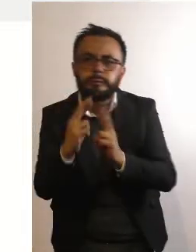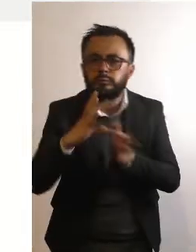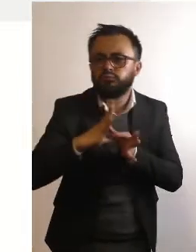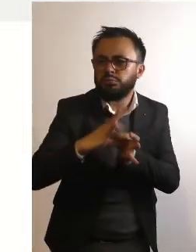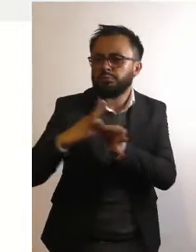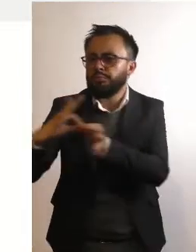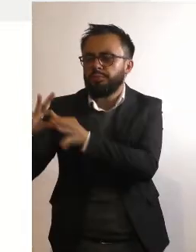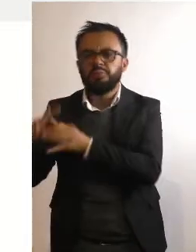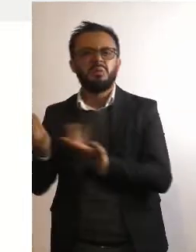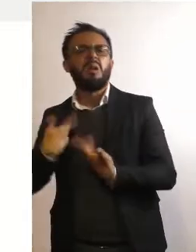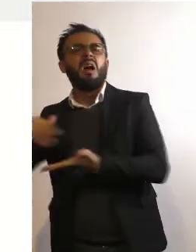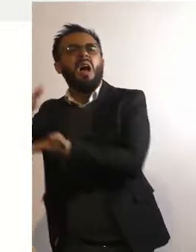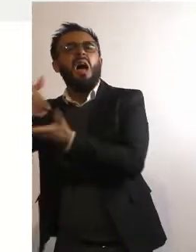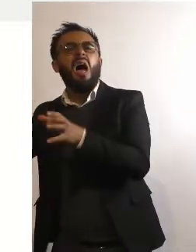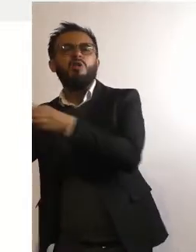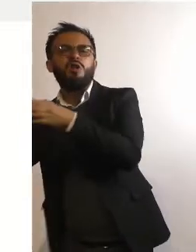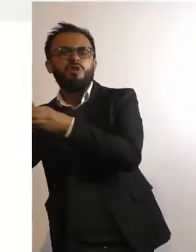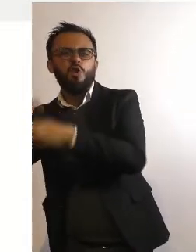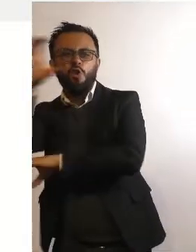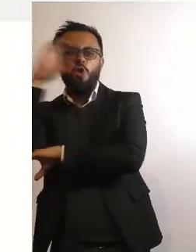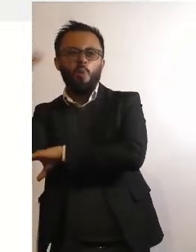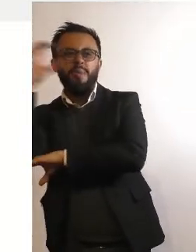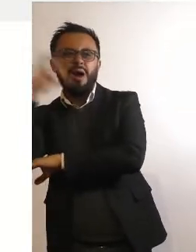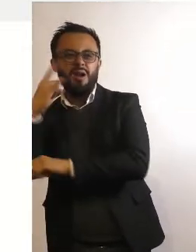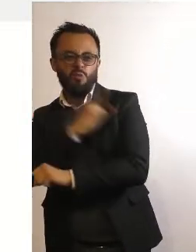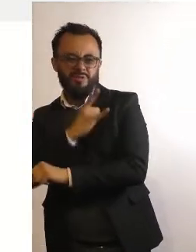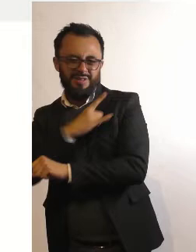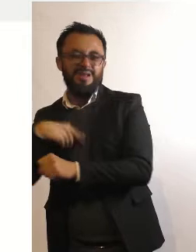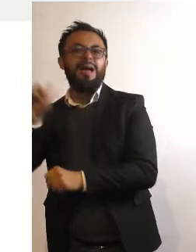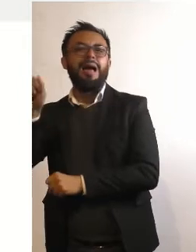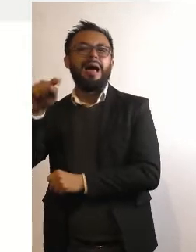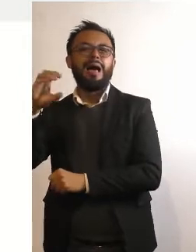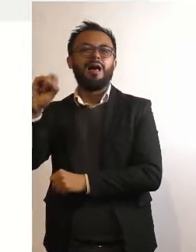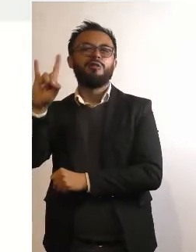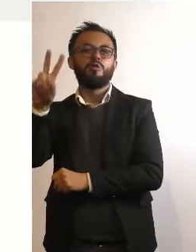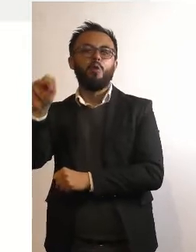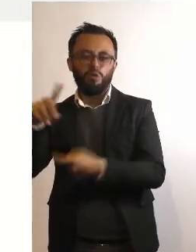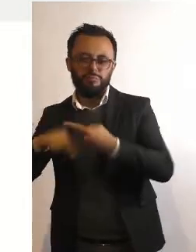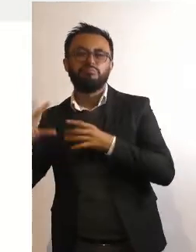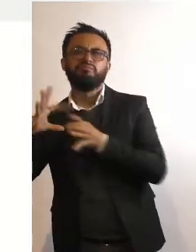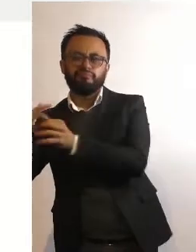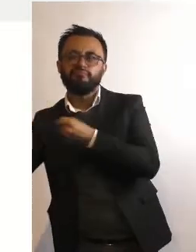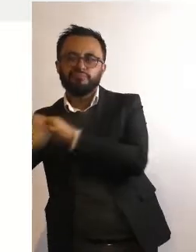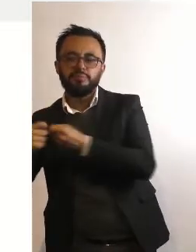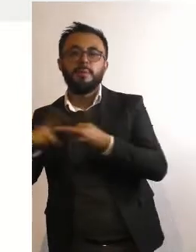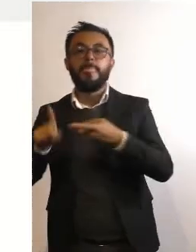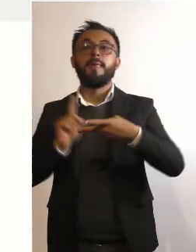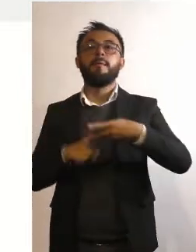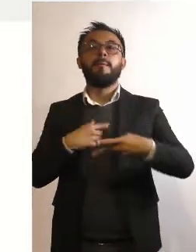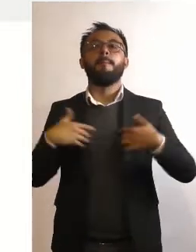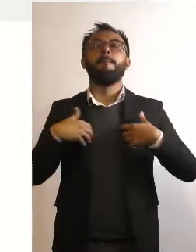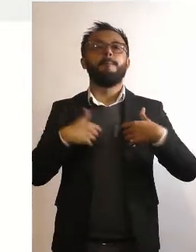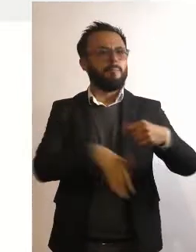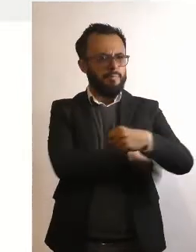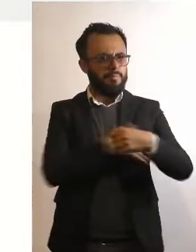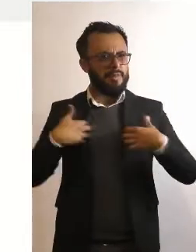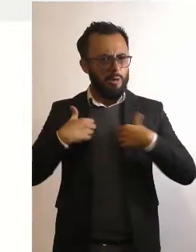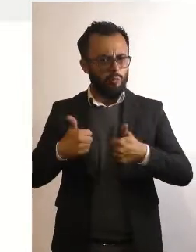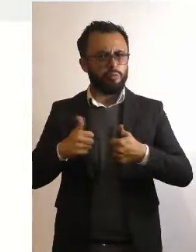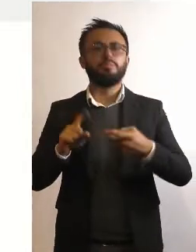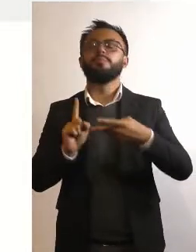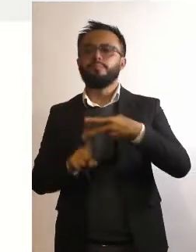Universidades, está el Ministerio de Salud, Conect Bogotá, en donde tenemos asiento en el Consejo Directivo, al igual que en